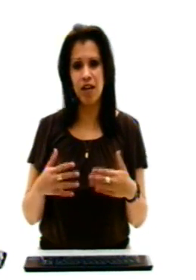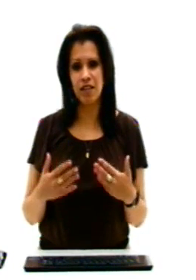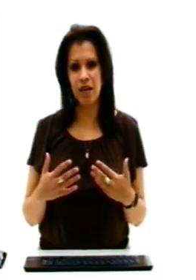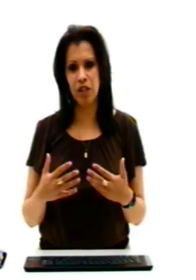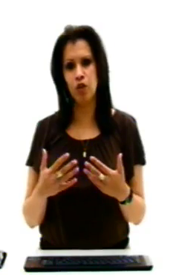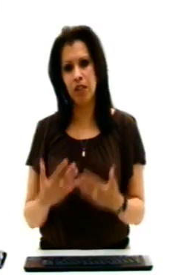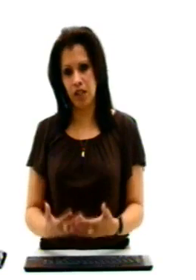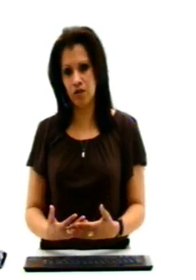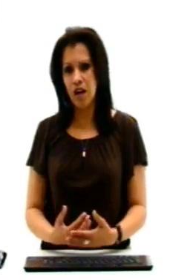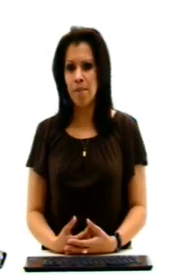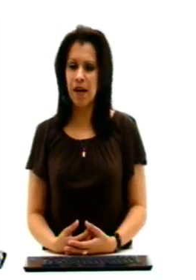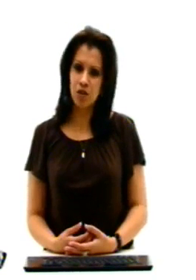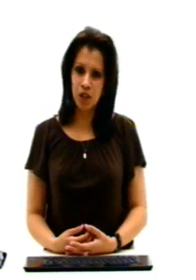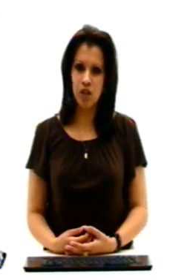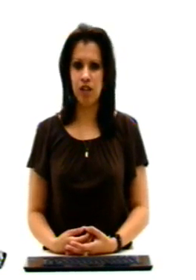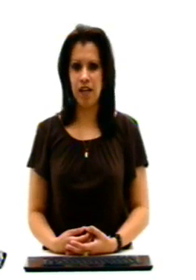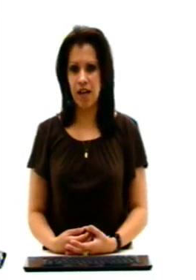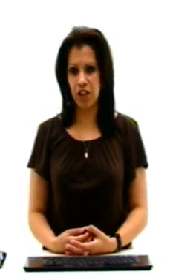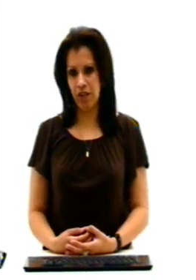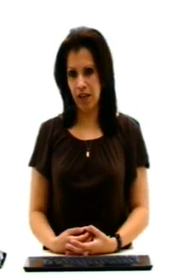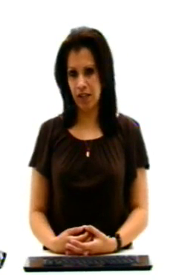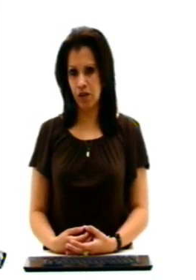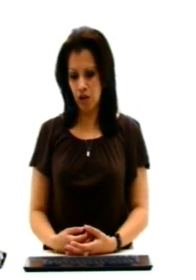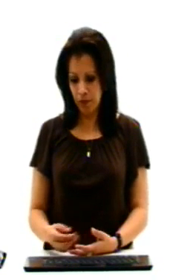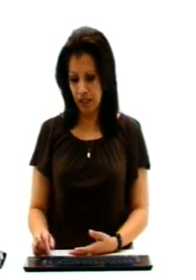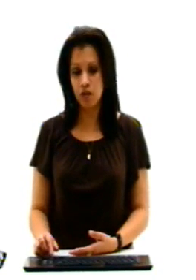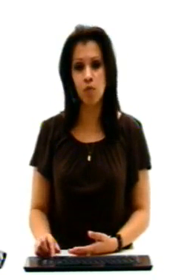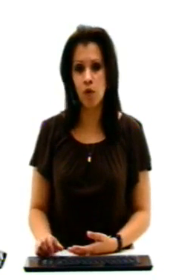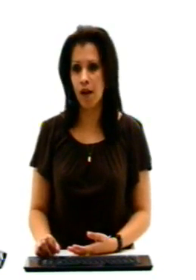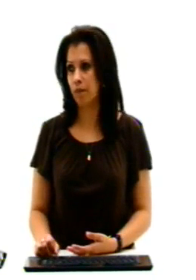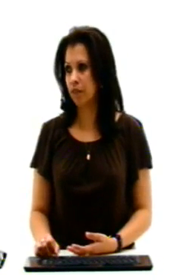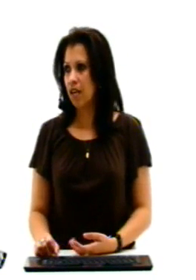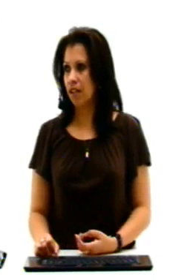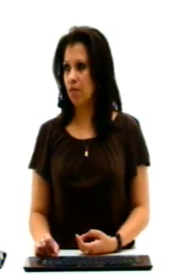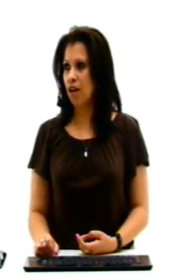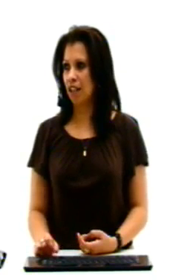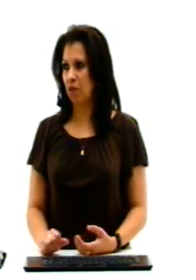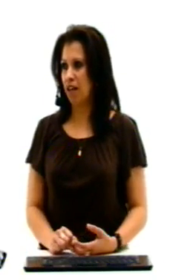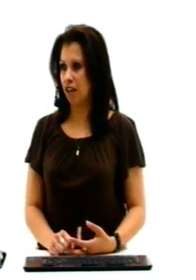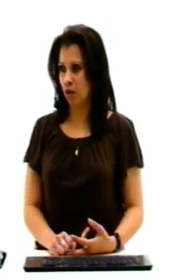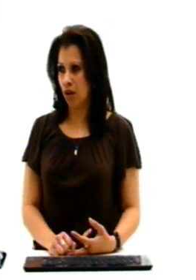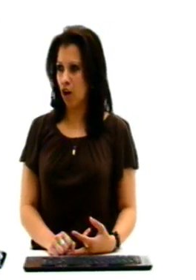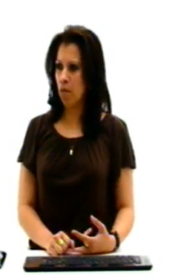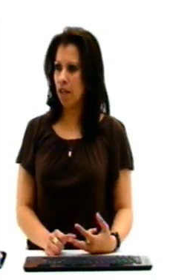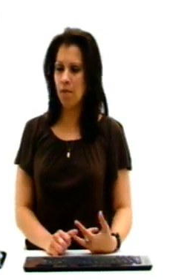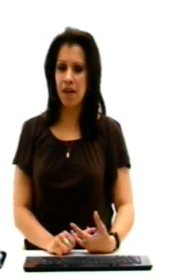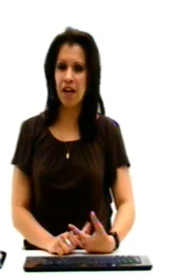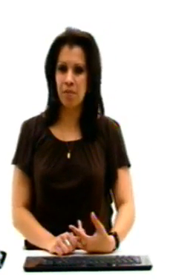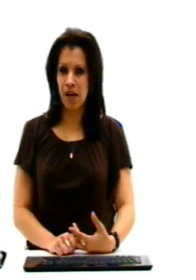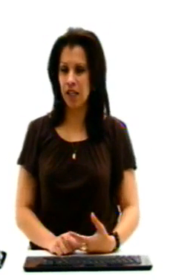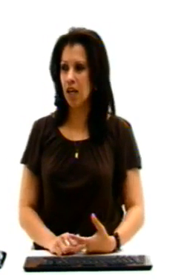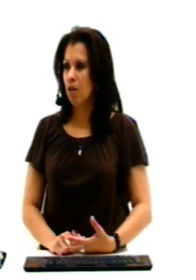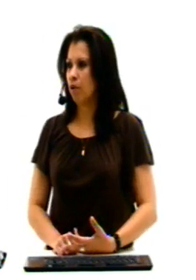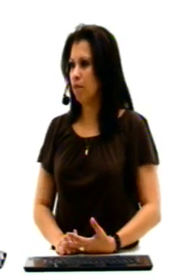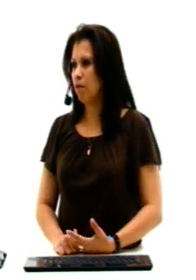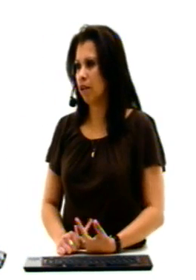a dar en esos asentamientos mineros van a surgir otras actividades económicas como cuál tenemos la actividad agrícola como podemos ver